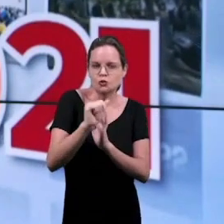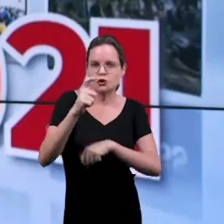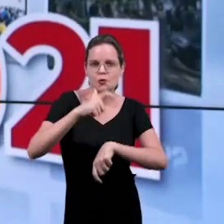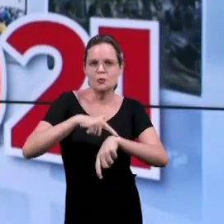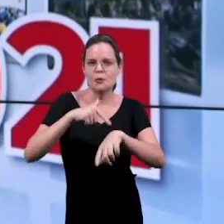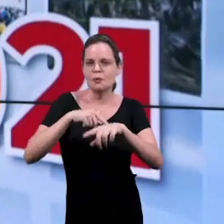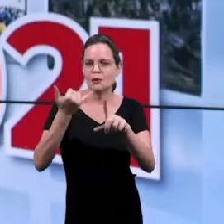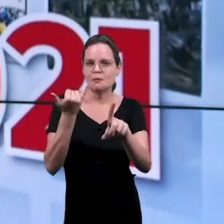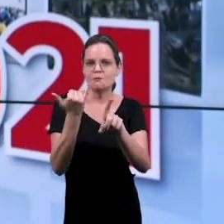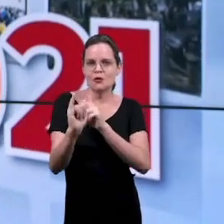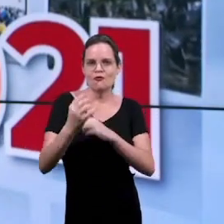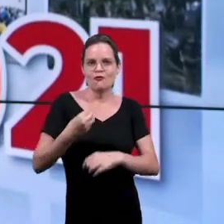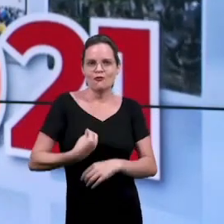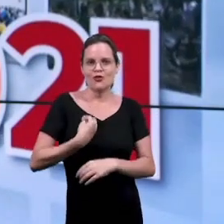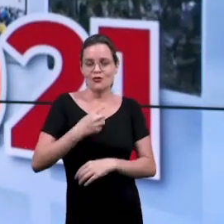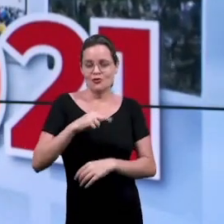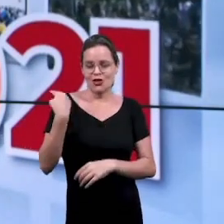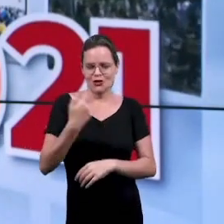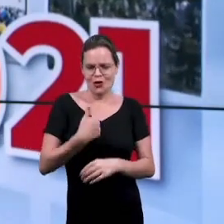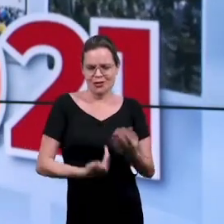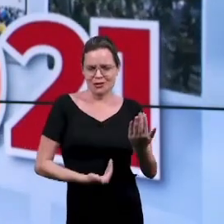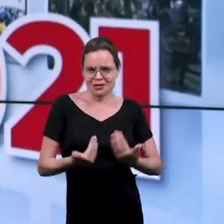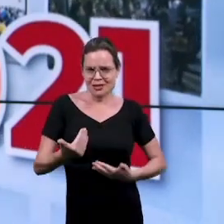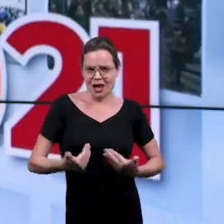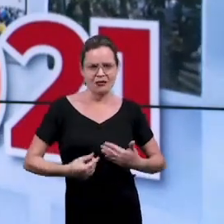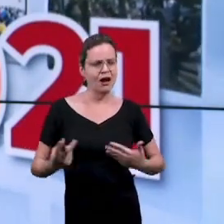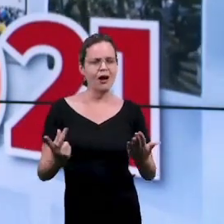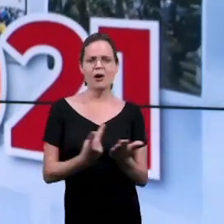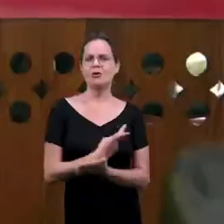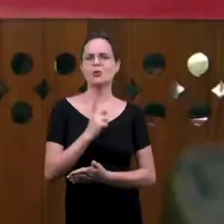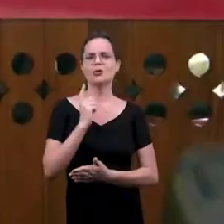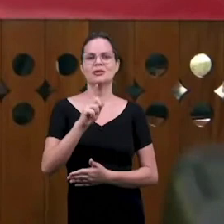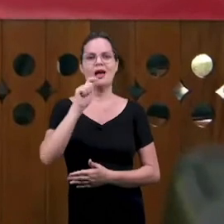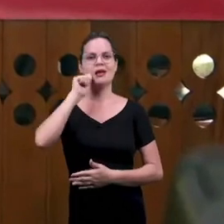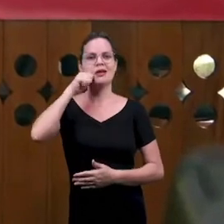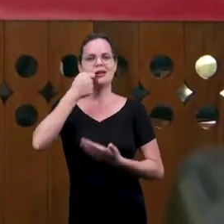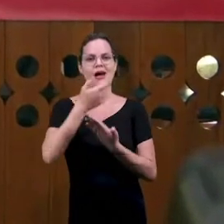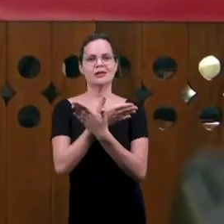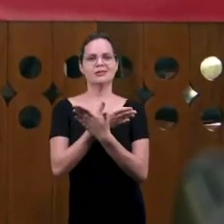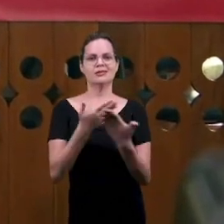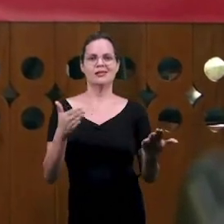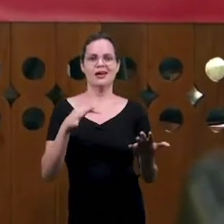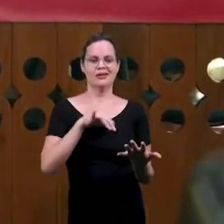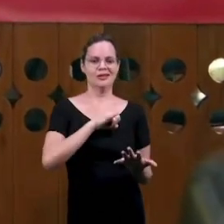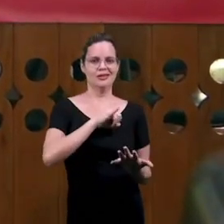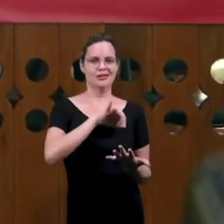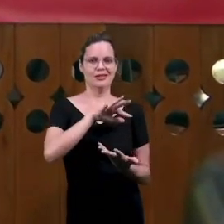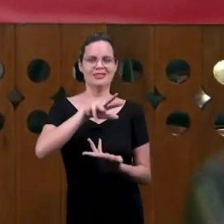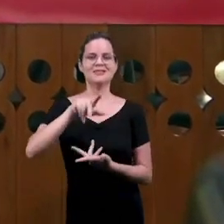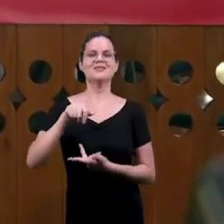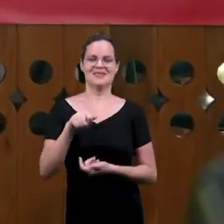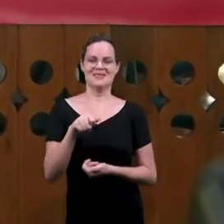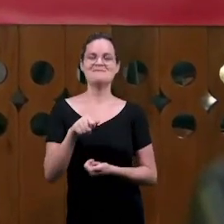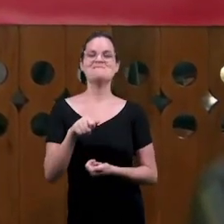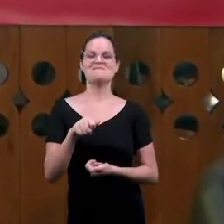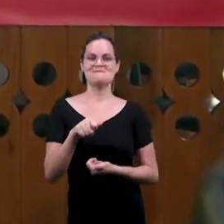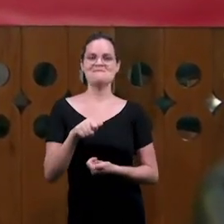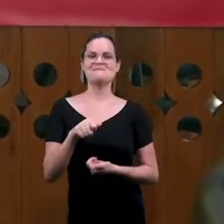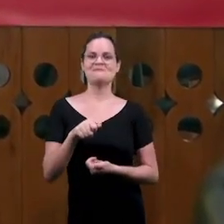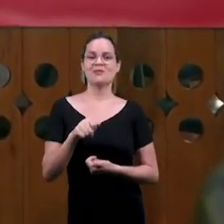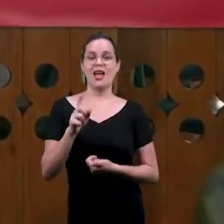el último día, como un momento profético vivido por la Iglesia, fue realizado la segunda Gran